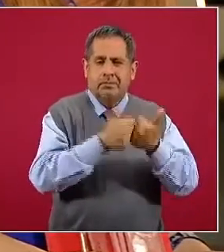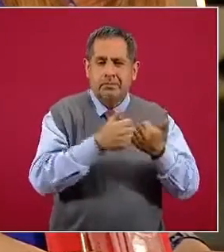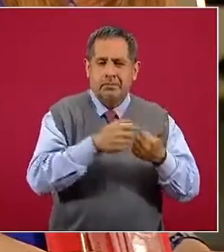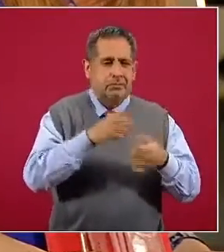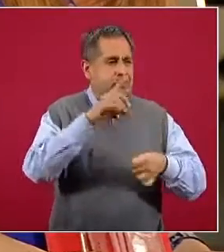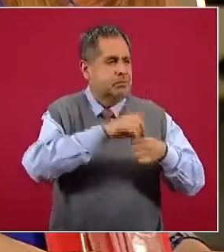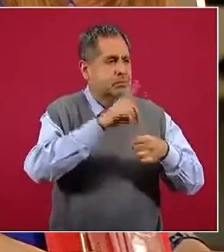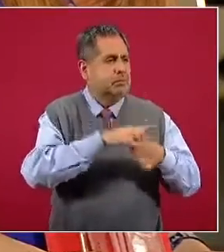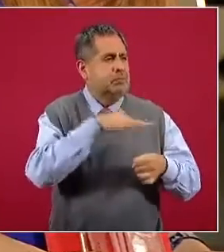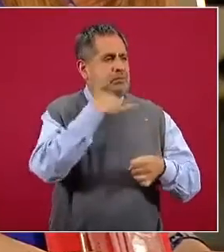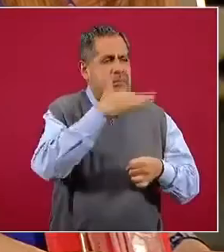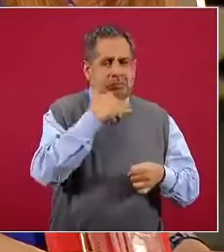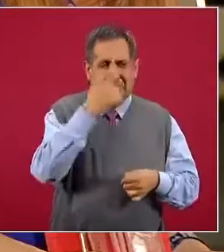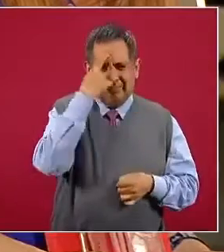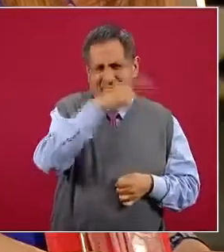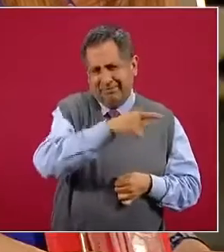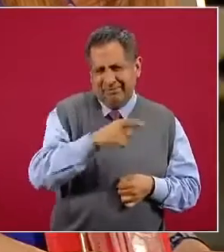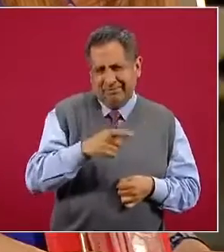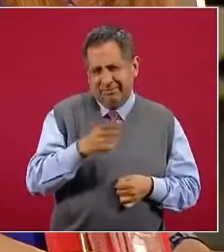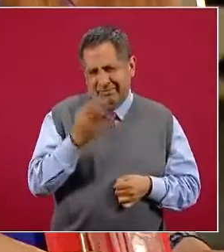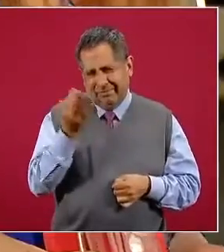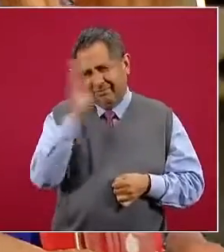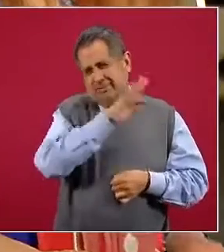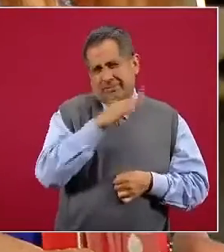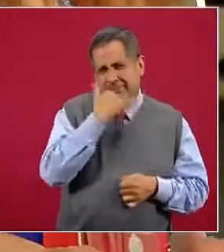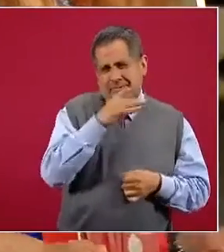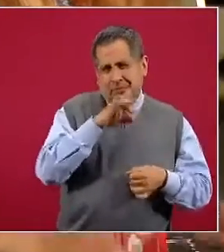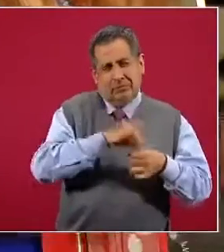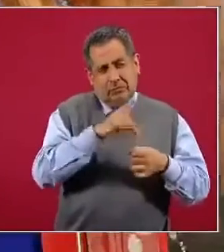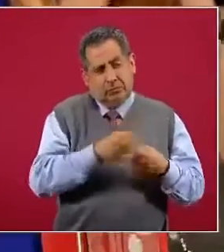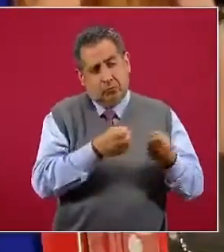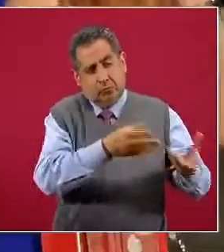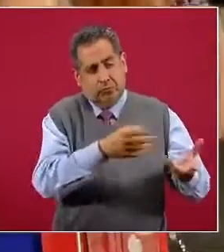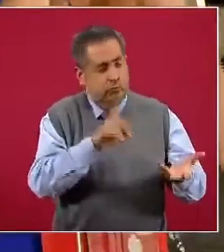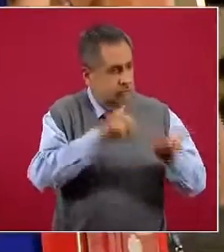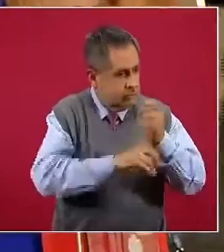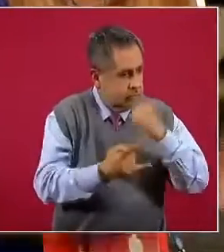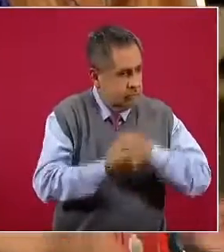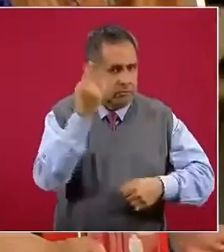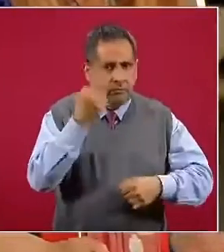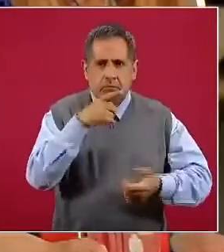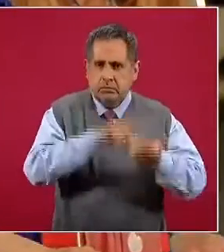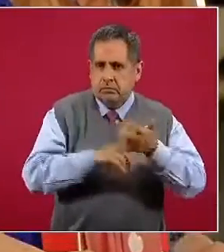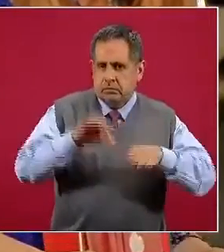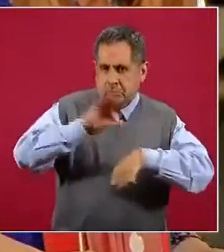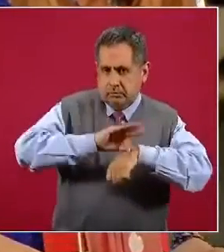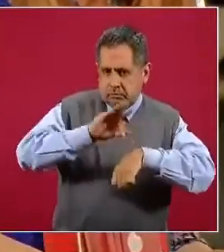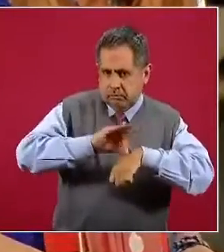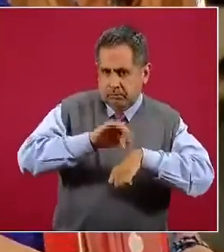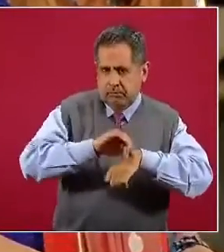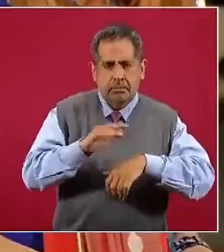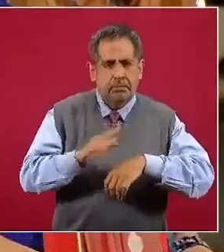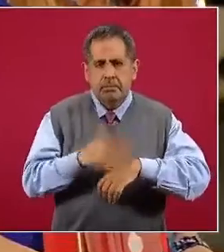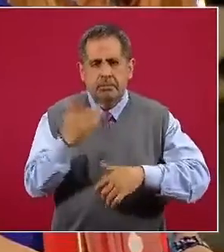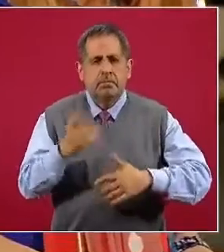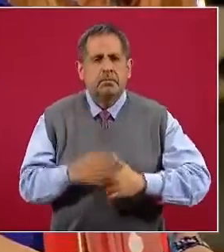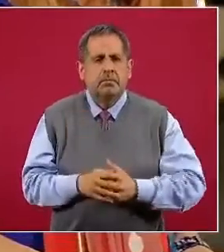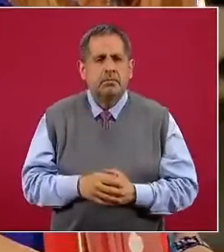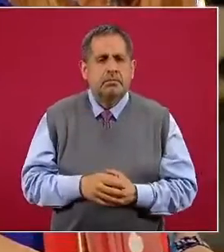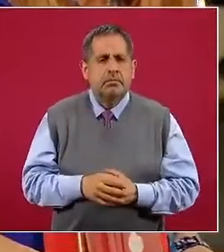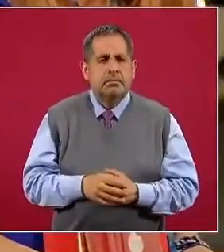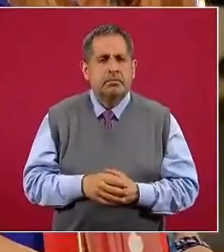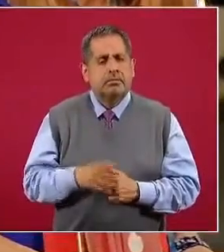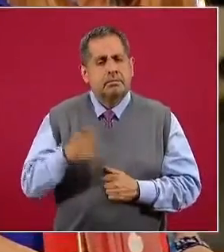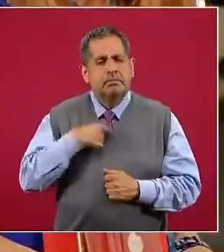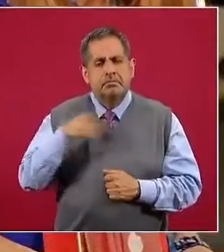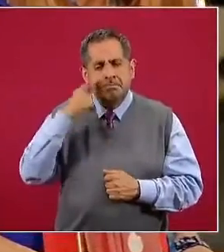cometer corruptelas o fraudes, principalmente en farmacias. Esto porque